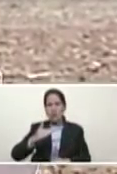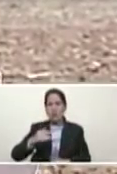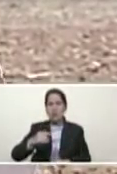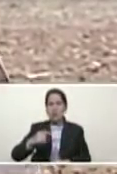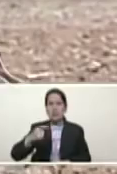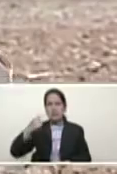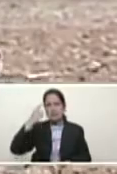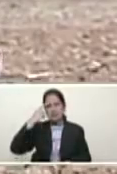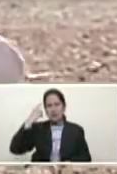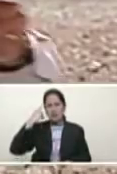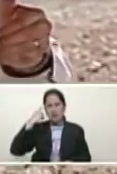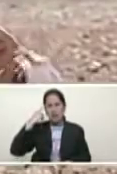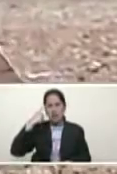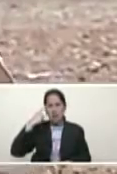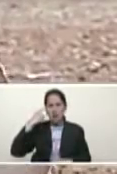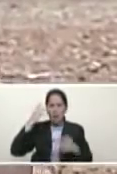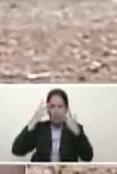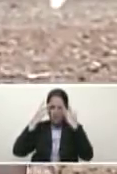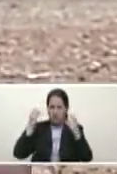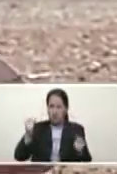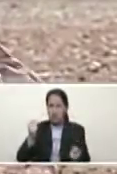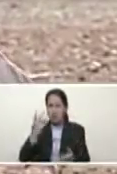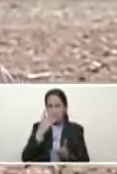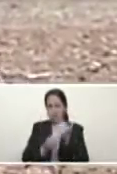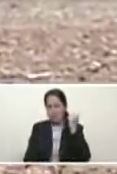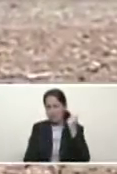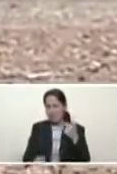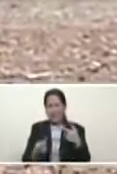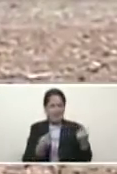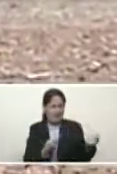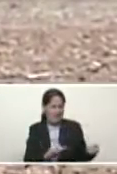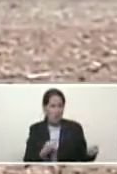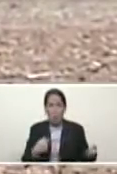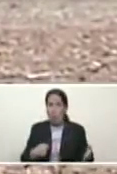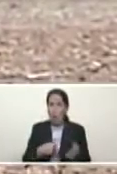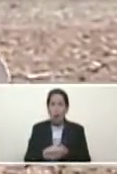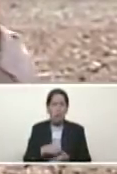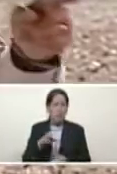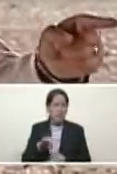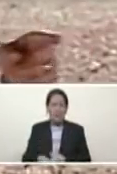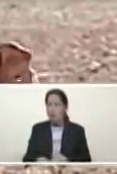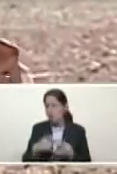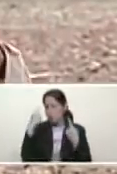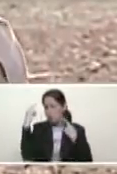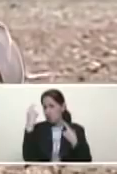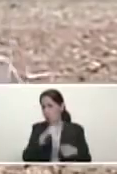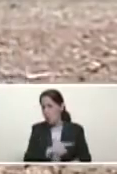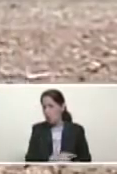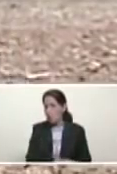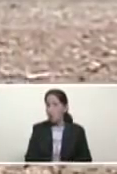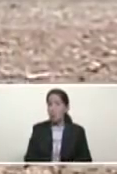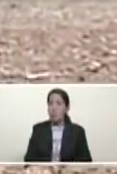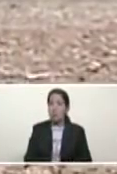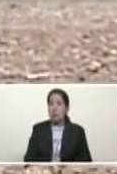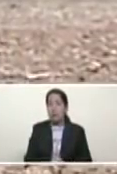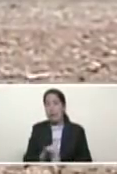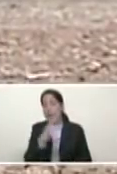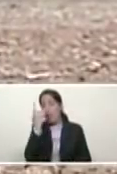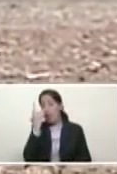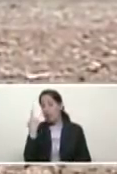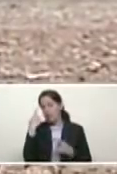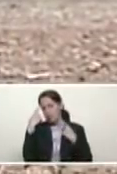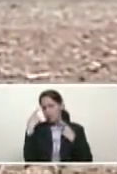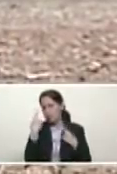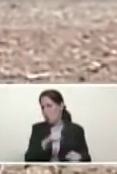de tropa profesional los dejaron solos cuando se dieron cuenta que era un golpe de Estado, porque se los llevaron para allá bajo engaño, que iban